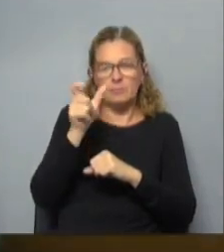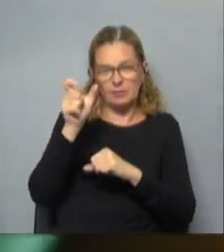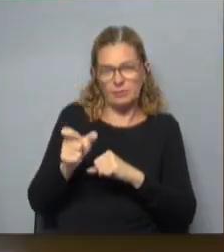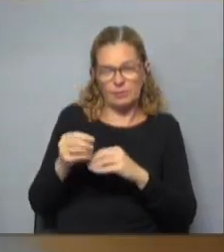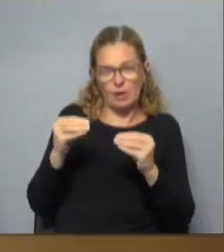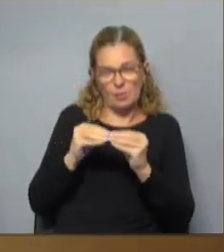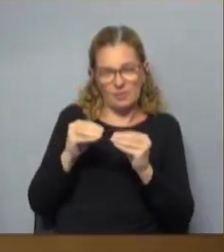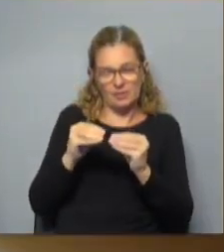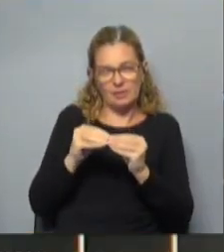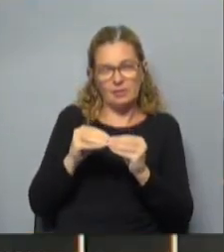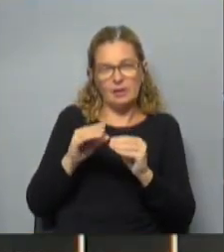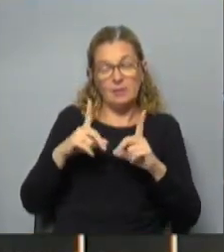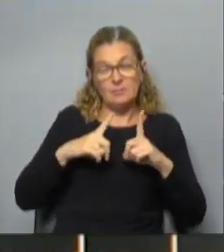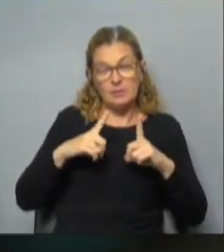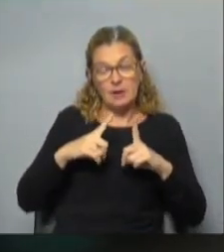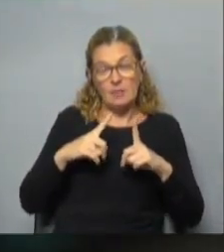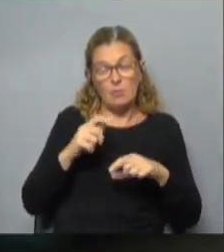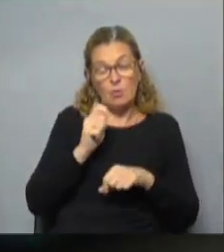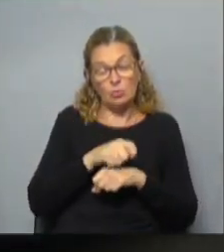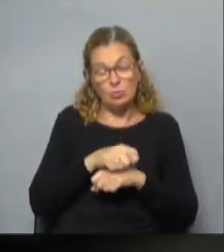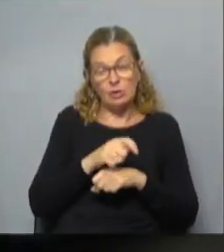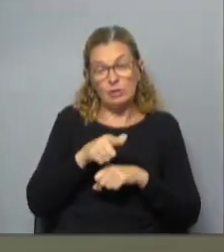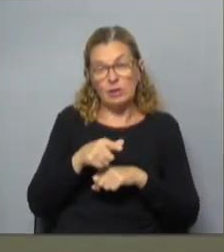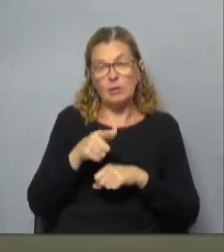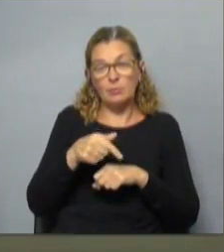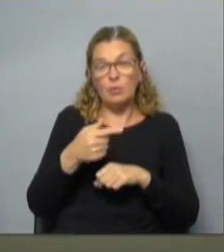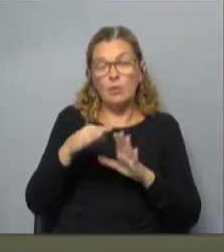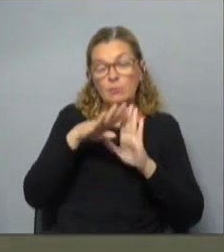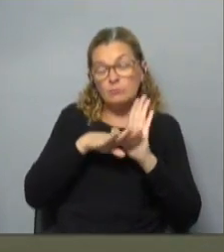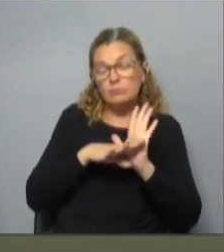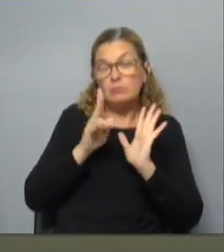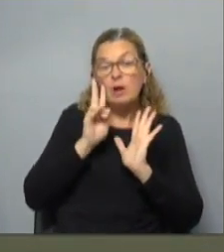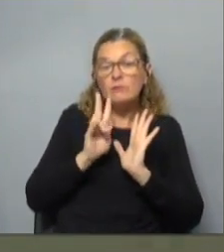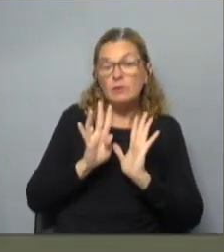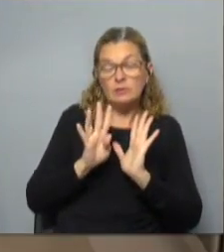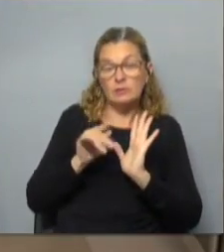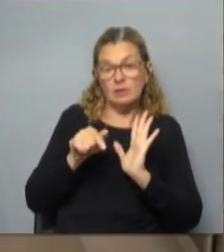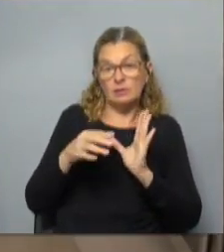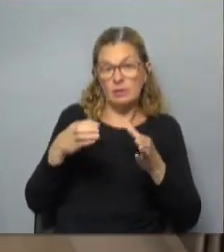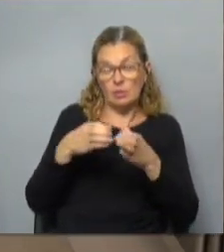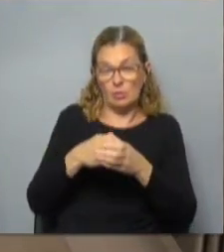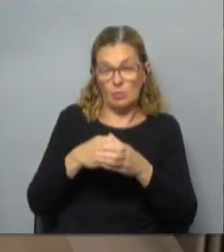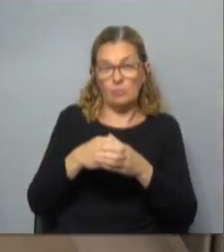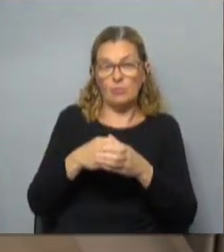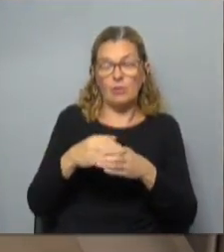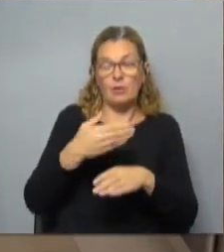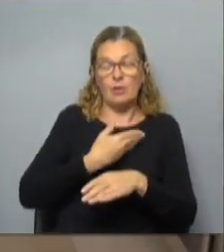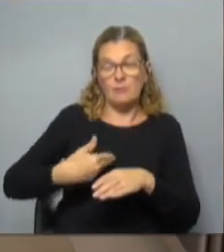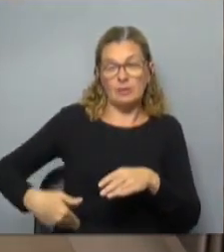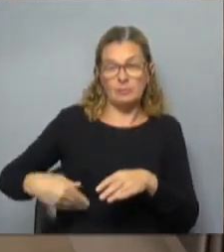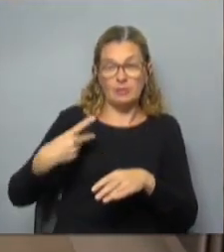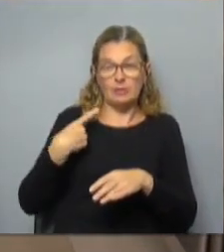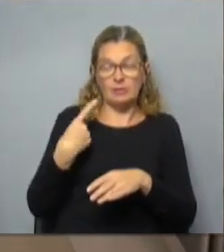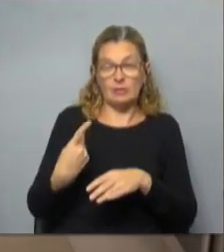nuestra compañera aguardamos la definición de la justicia a los efectos de tomar las medidas correspondientes en nuestra colectividad el presidente del directorio